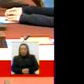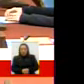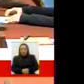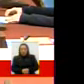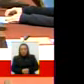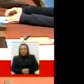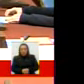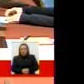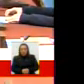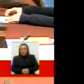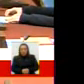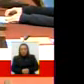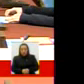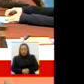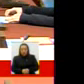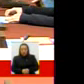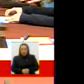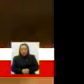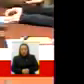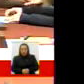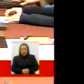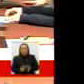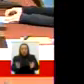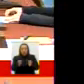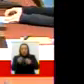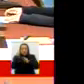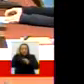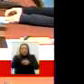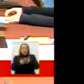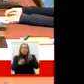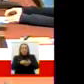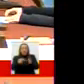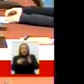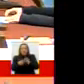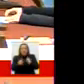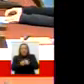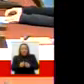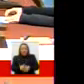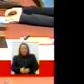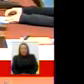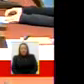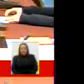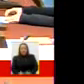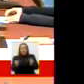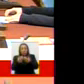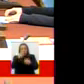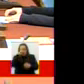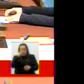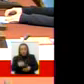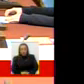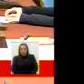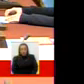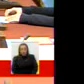una charla, un pequeño acercamiento a lo que significa el Congreso de la República. Así